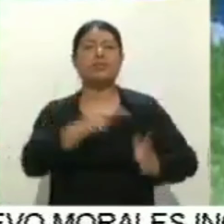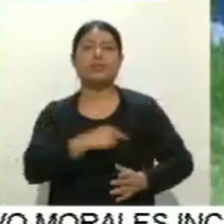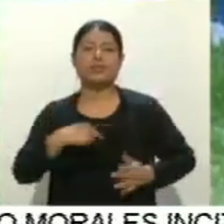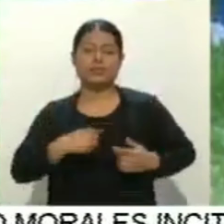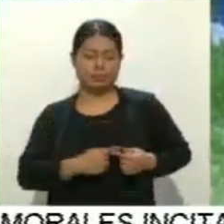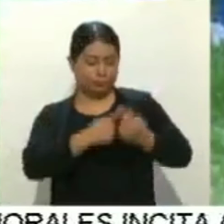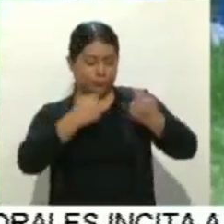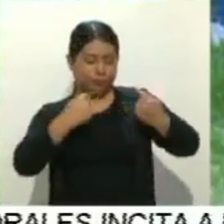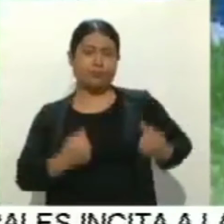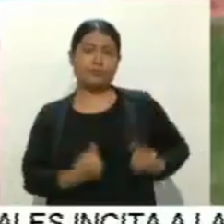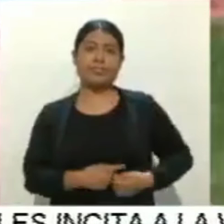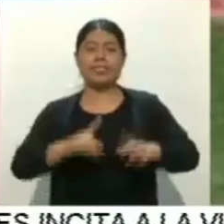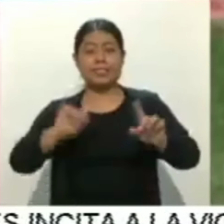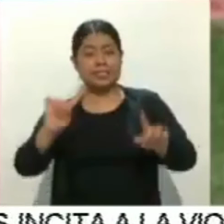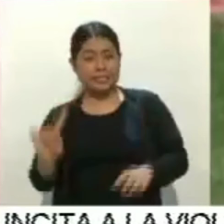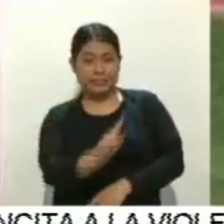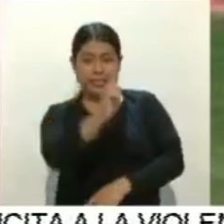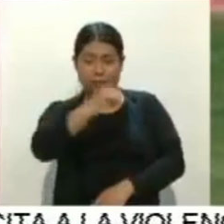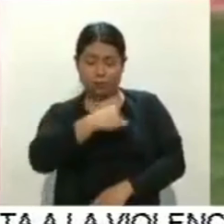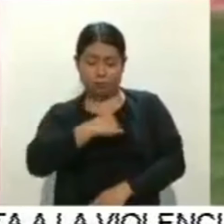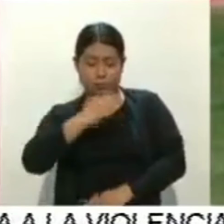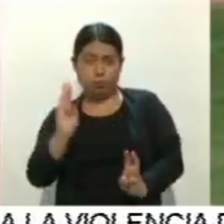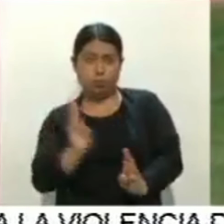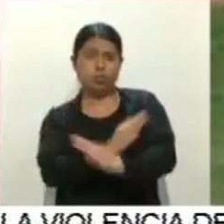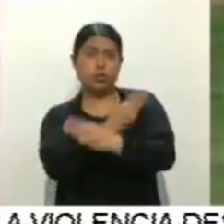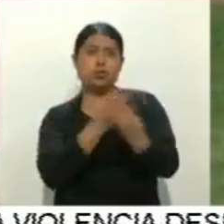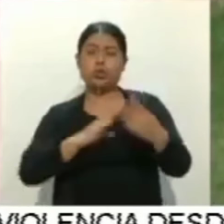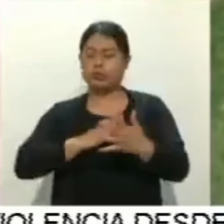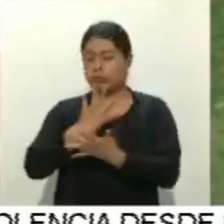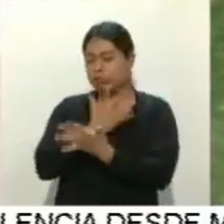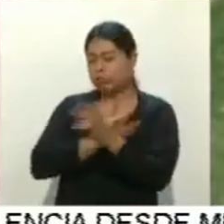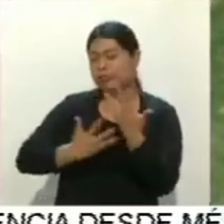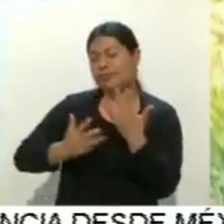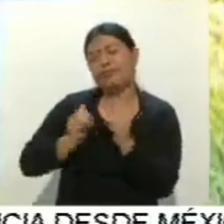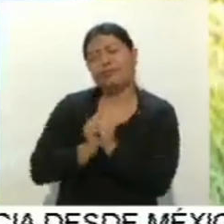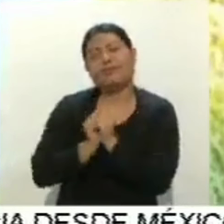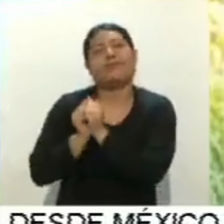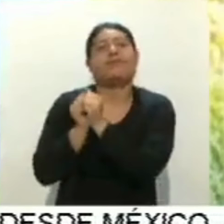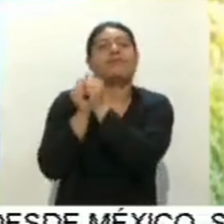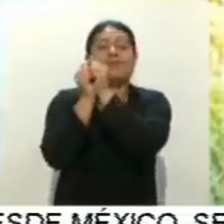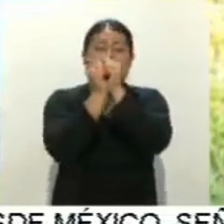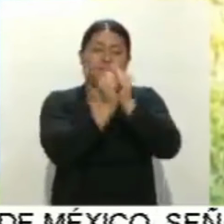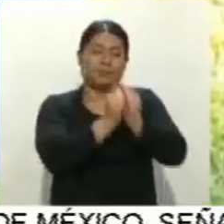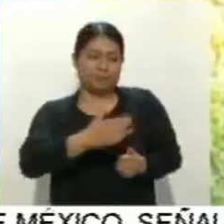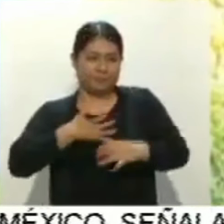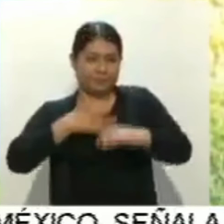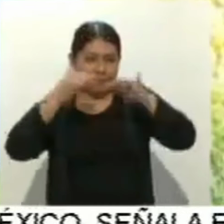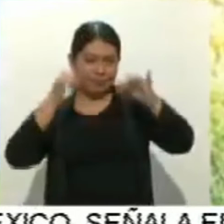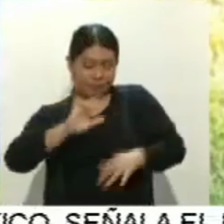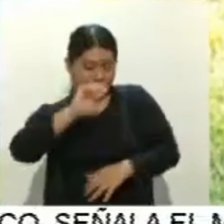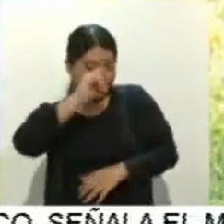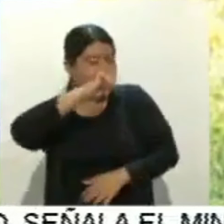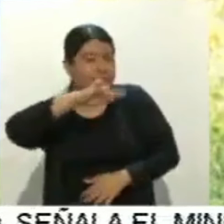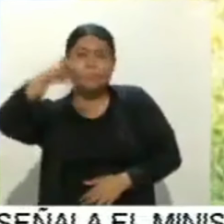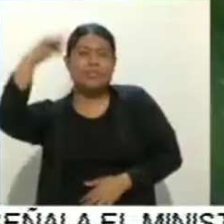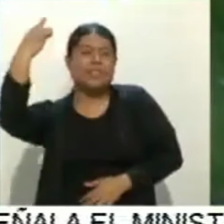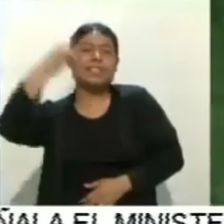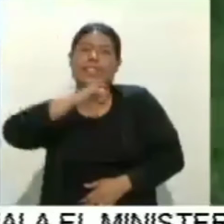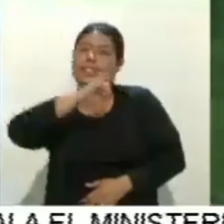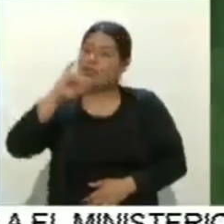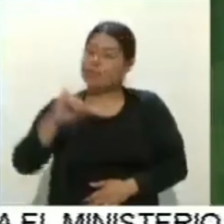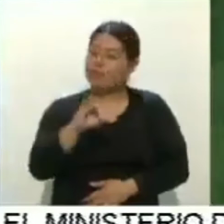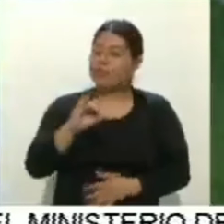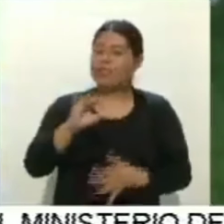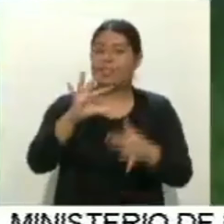corazones. Ser músico es una pasión que se comparte y que incursionar en este arte no es nada fácil. Y José